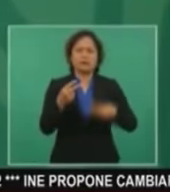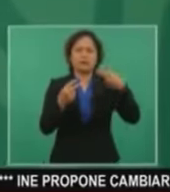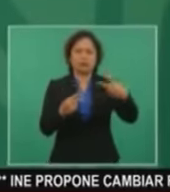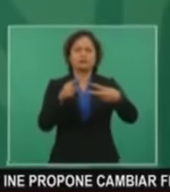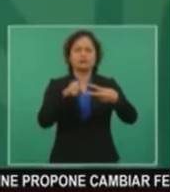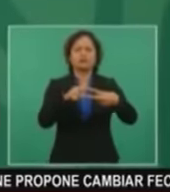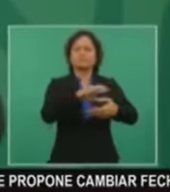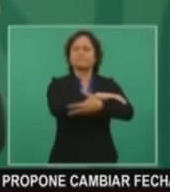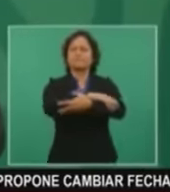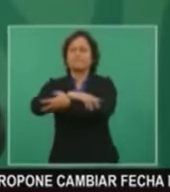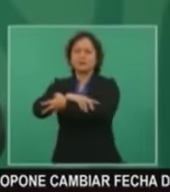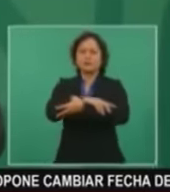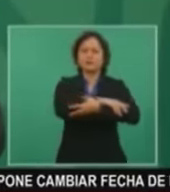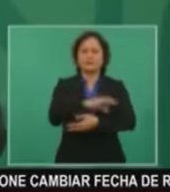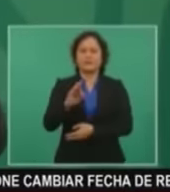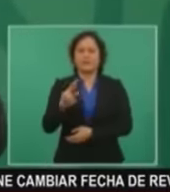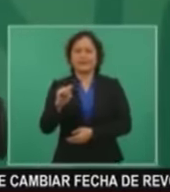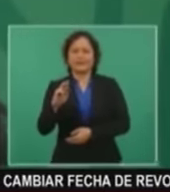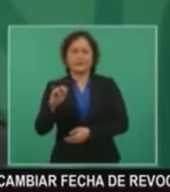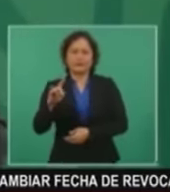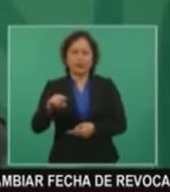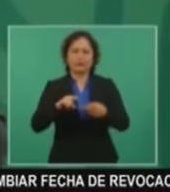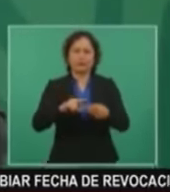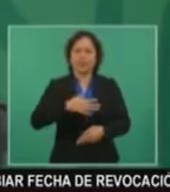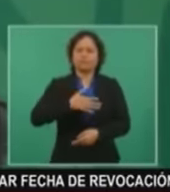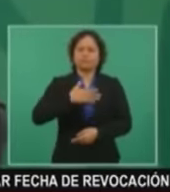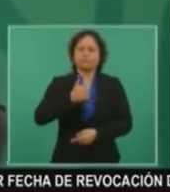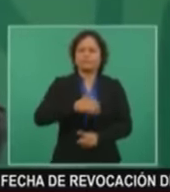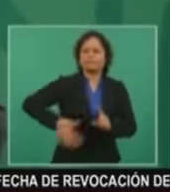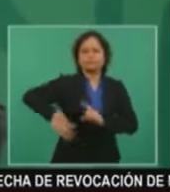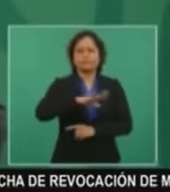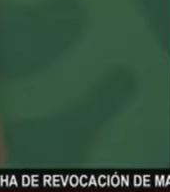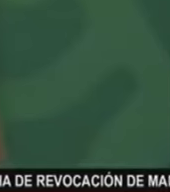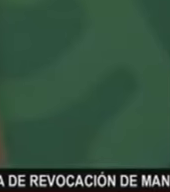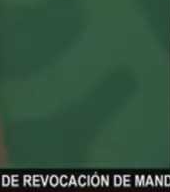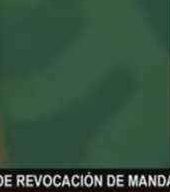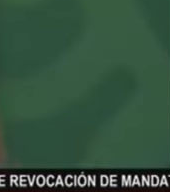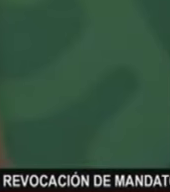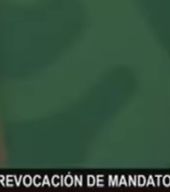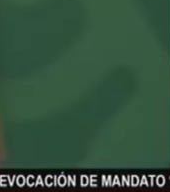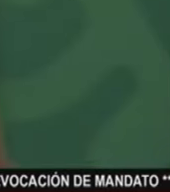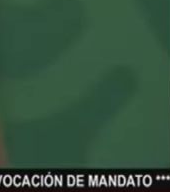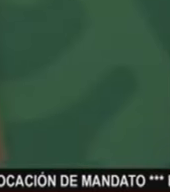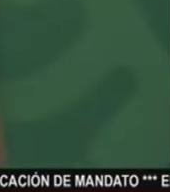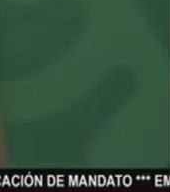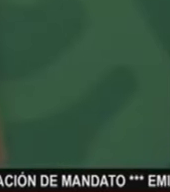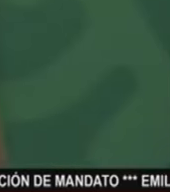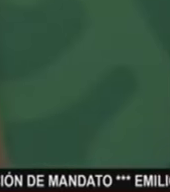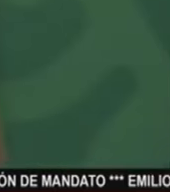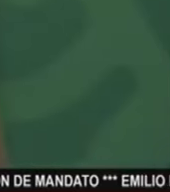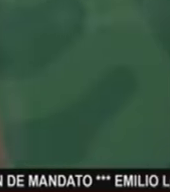al presidir el Consejo de Seguridad de Naciones Unidas. Esto fue lo que dijo el canciller